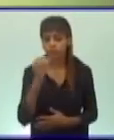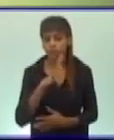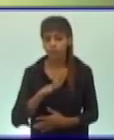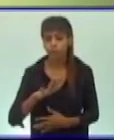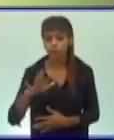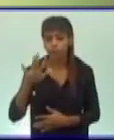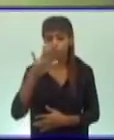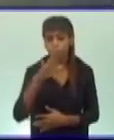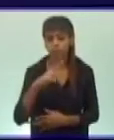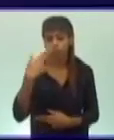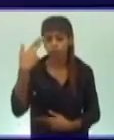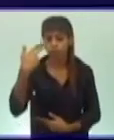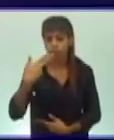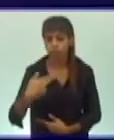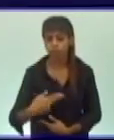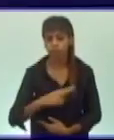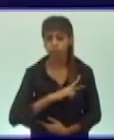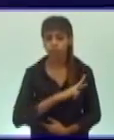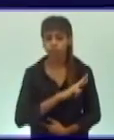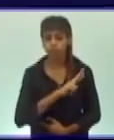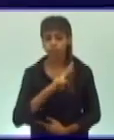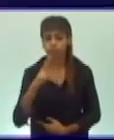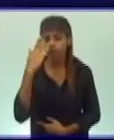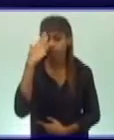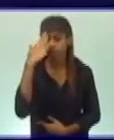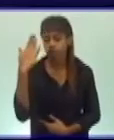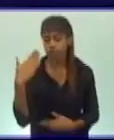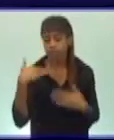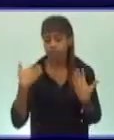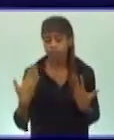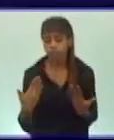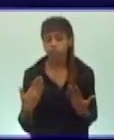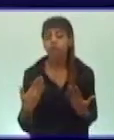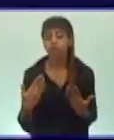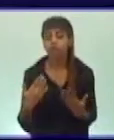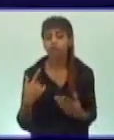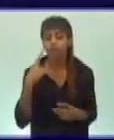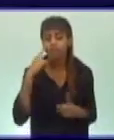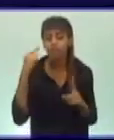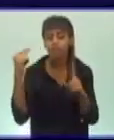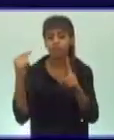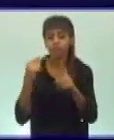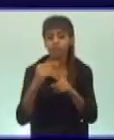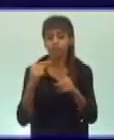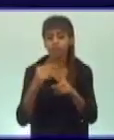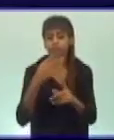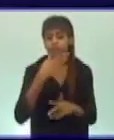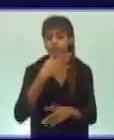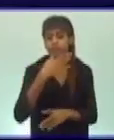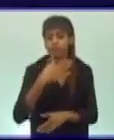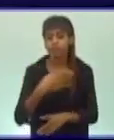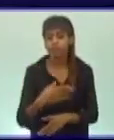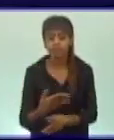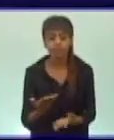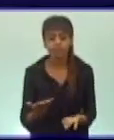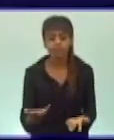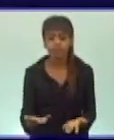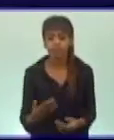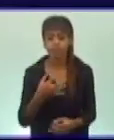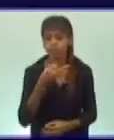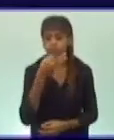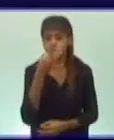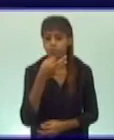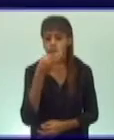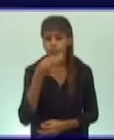humanitaria de la Revolución es gracias a la actitud visionaria y martiana de Fidel, como bien nos ha expresado